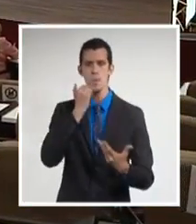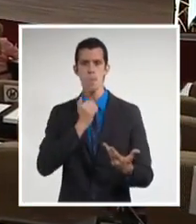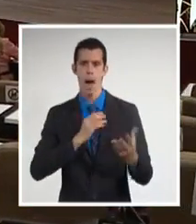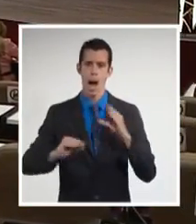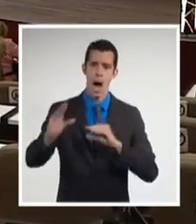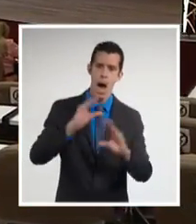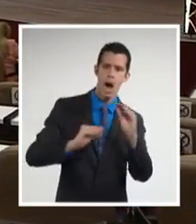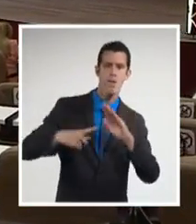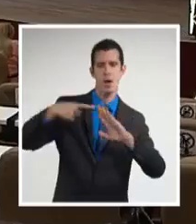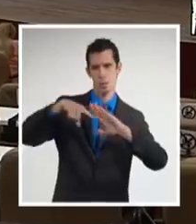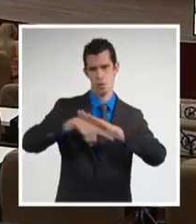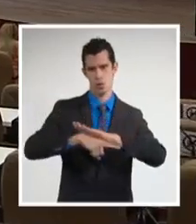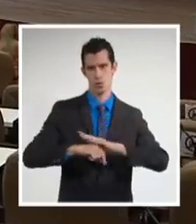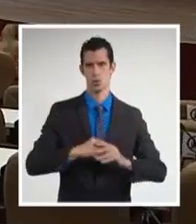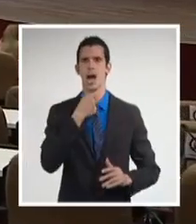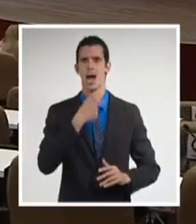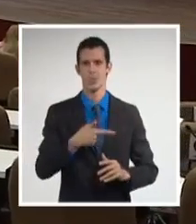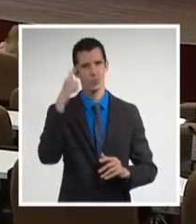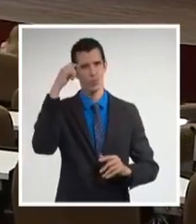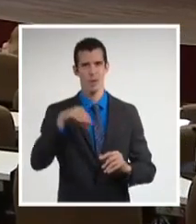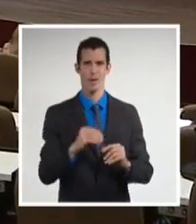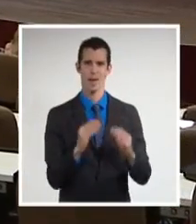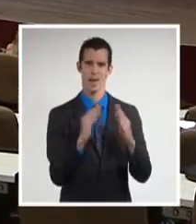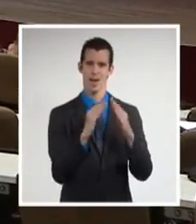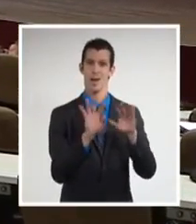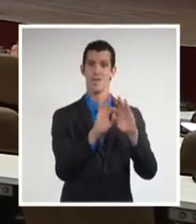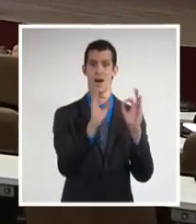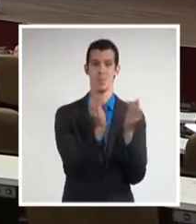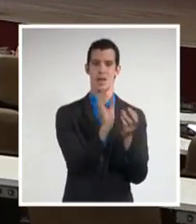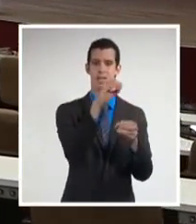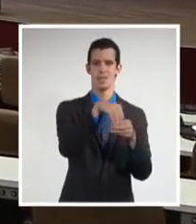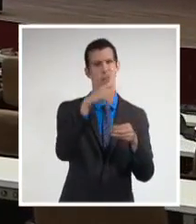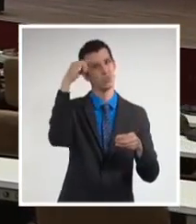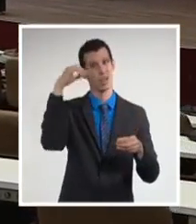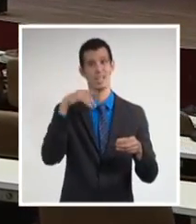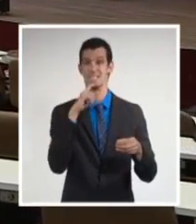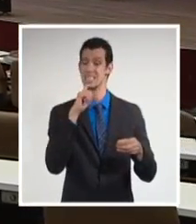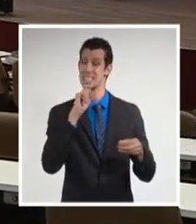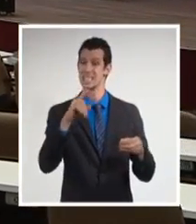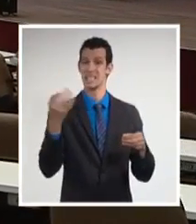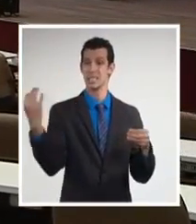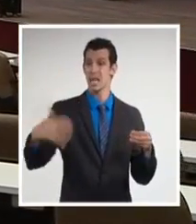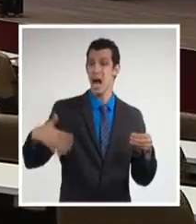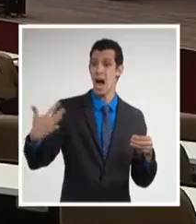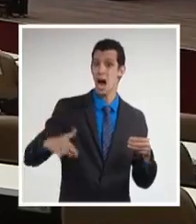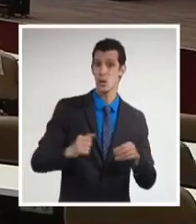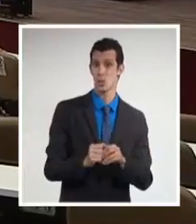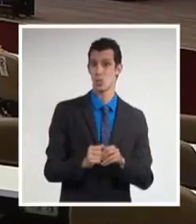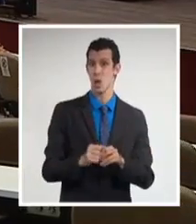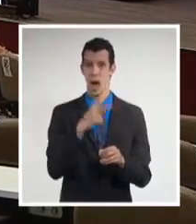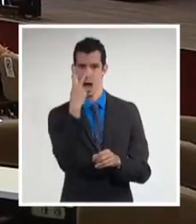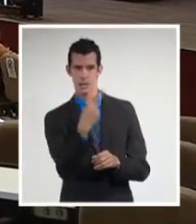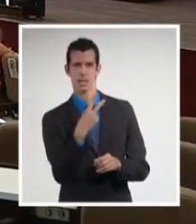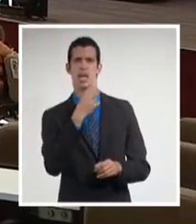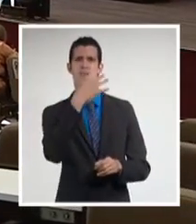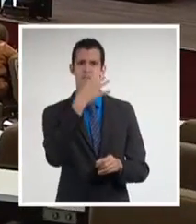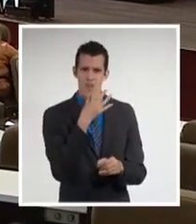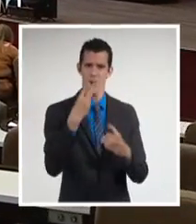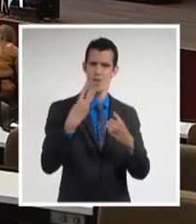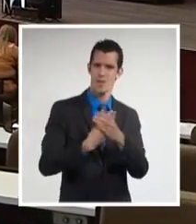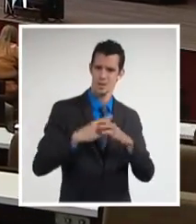pleno, como los de la economía doméstica con su asustadora carga de inflación, la atención a los vulnerables y las acciones que deben marcar